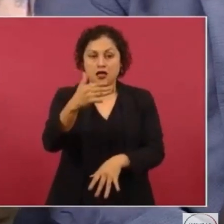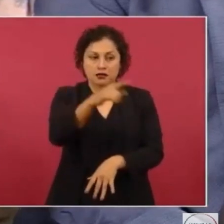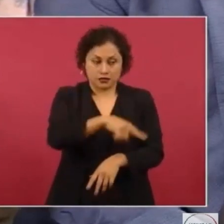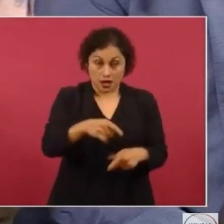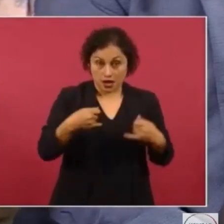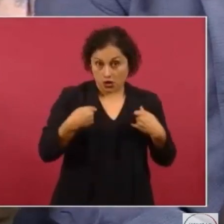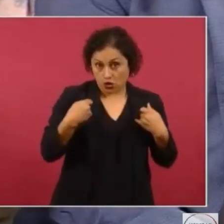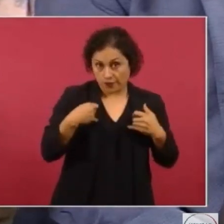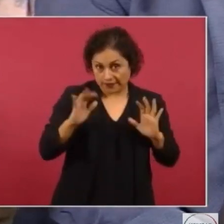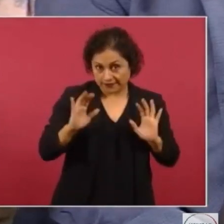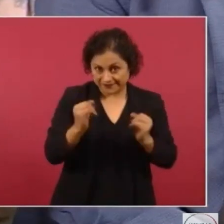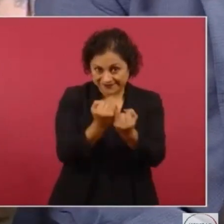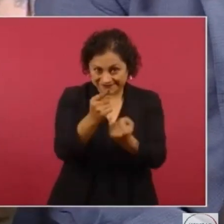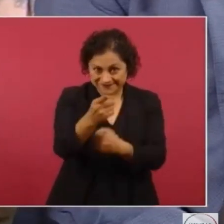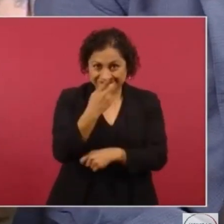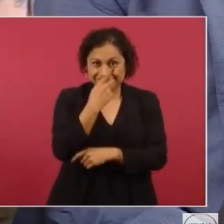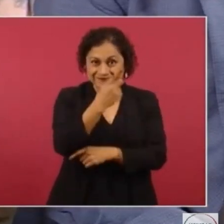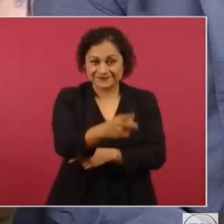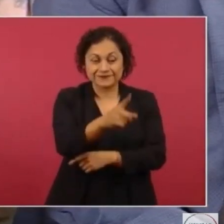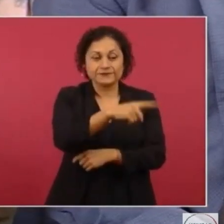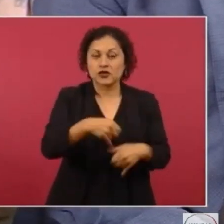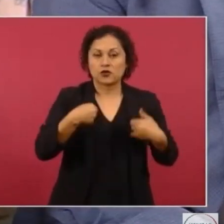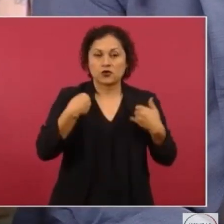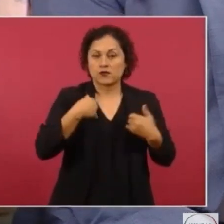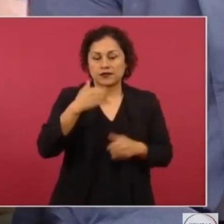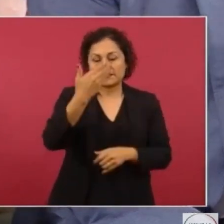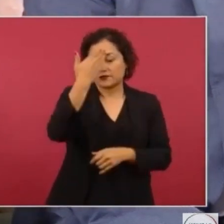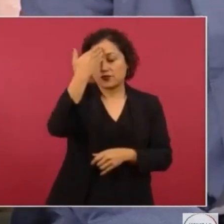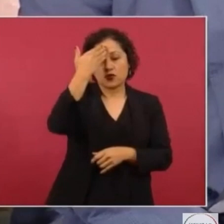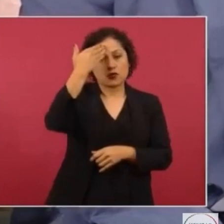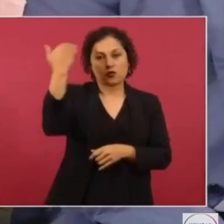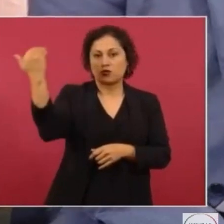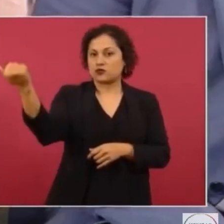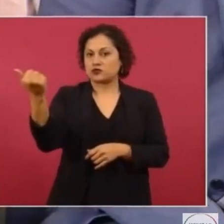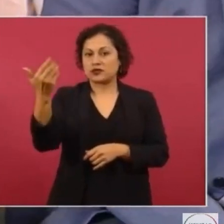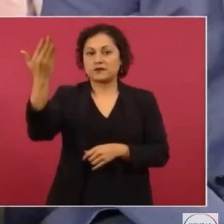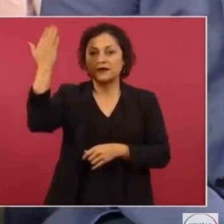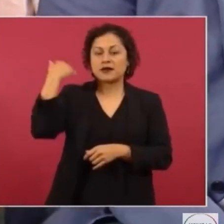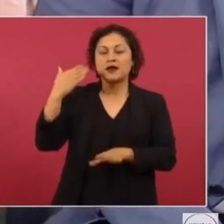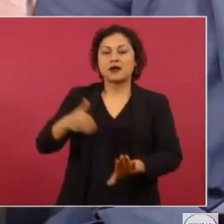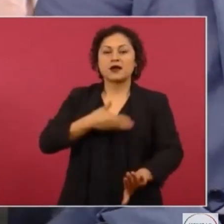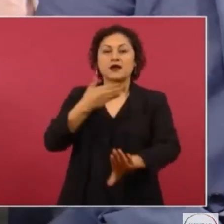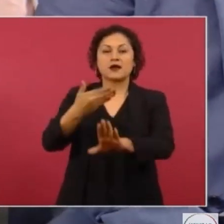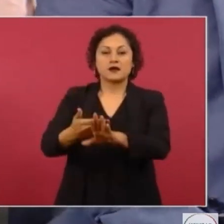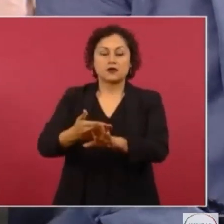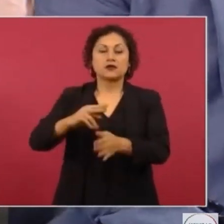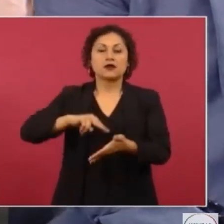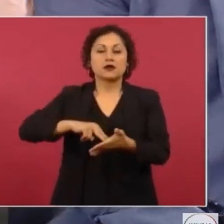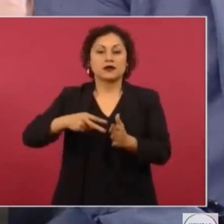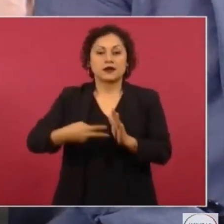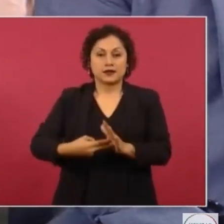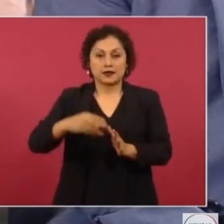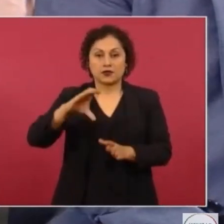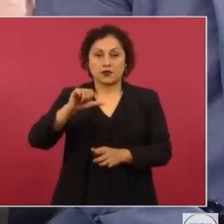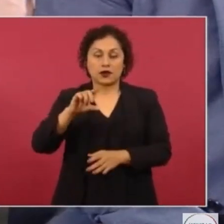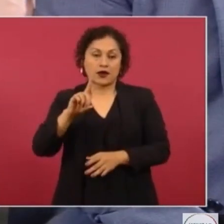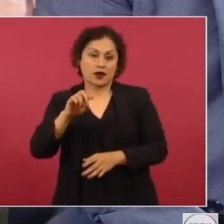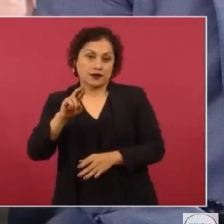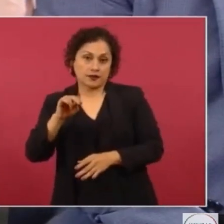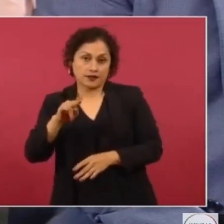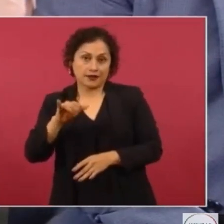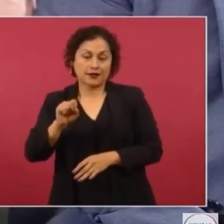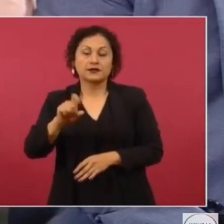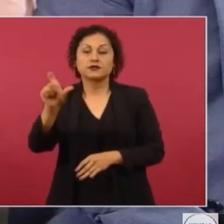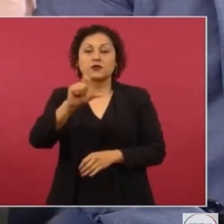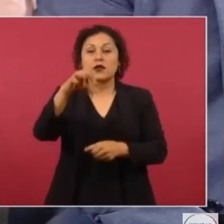jóvenes, como dice usted, Sí. y que no recuerdan el fraude que le cometieron al ingeniero Cuauhtémoc Cárdenas Sí. cuando se cayó el sistema.